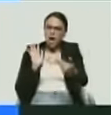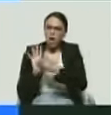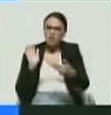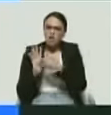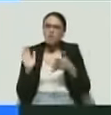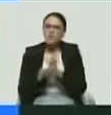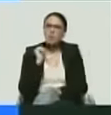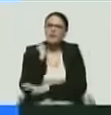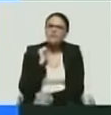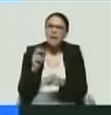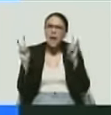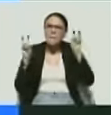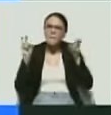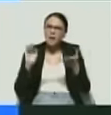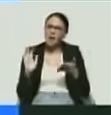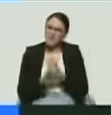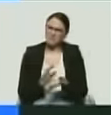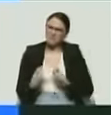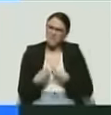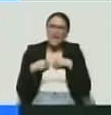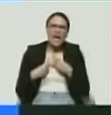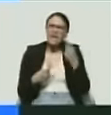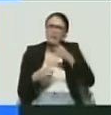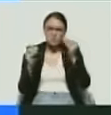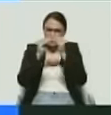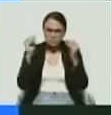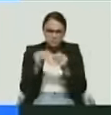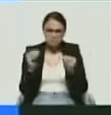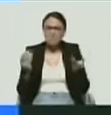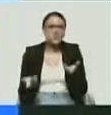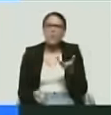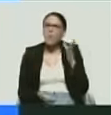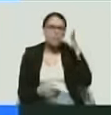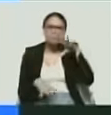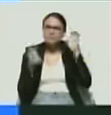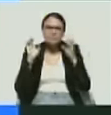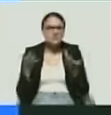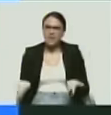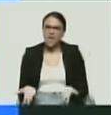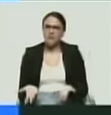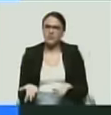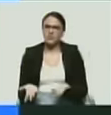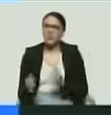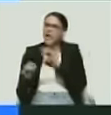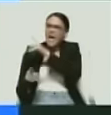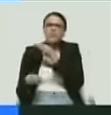tus electores? ¿A quién se le ocurre? A esta derecha extremista. ¿Por qué?